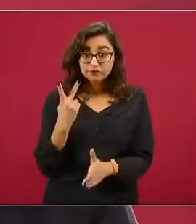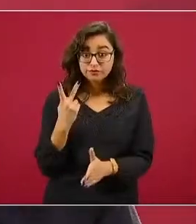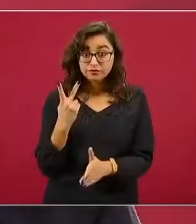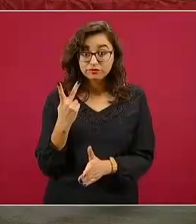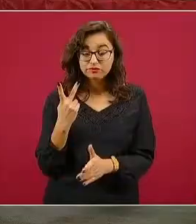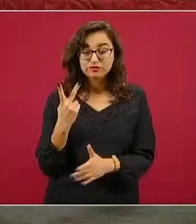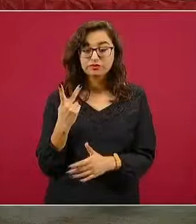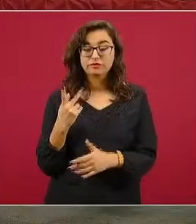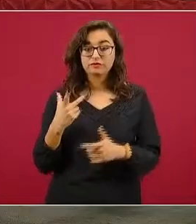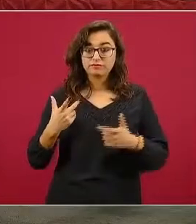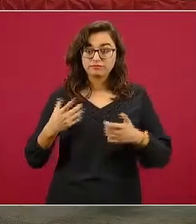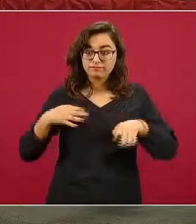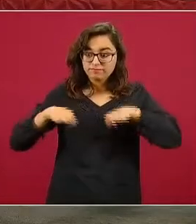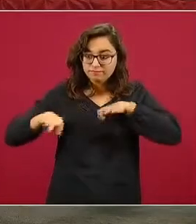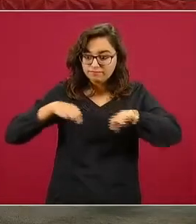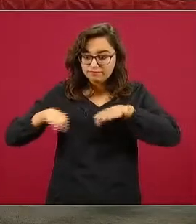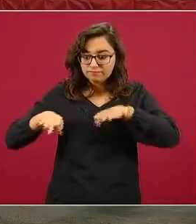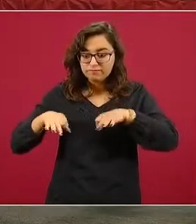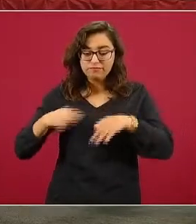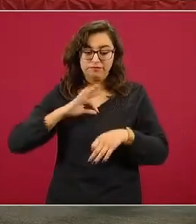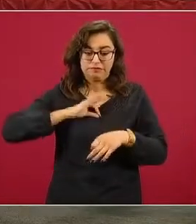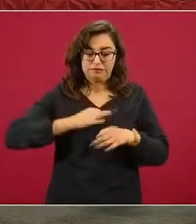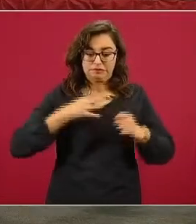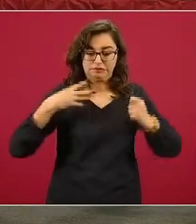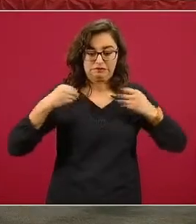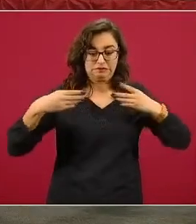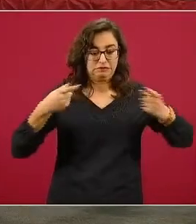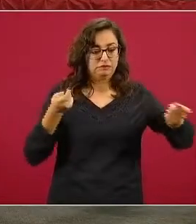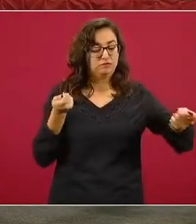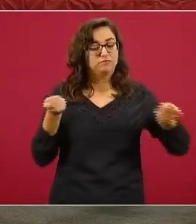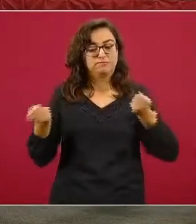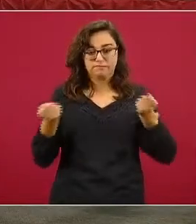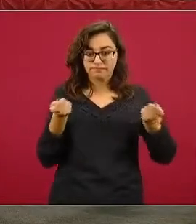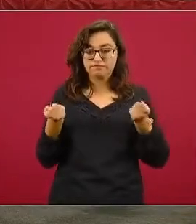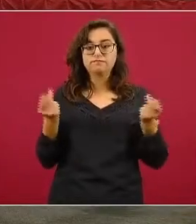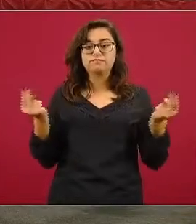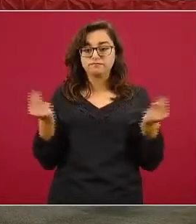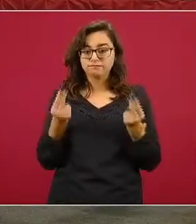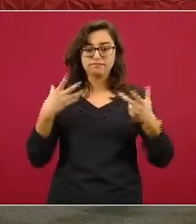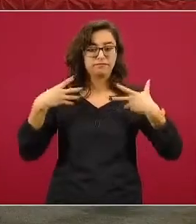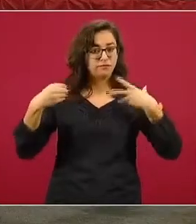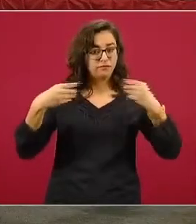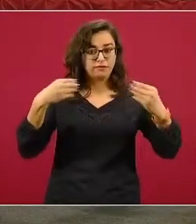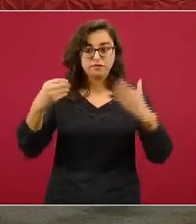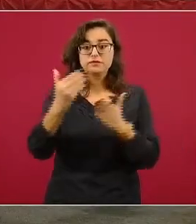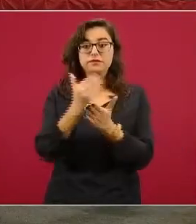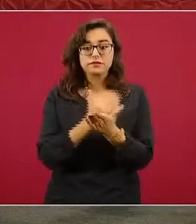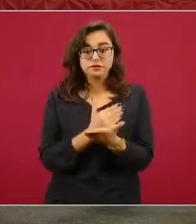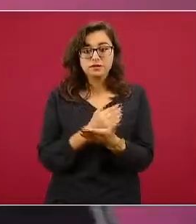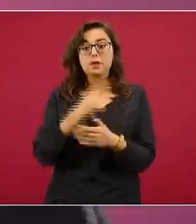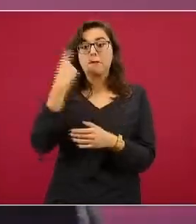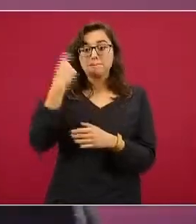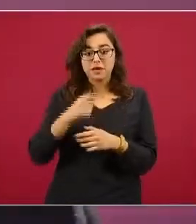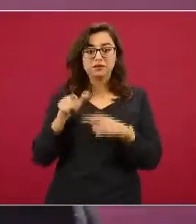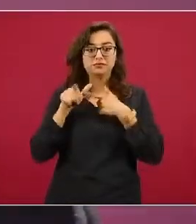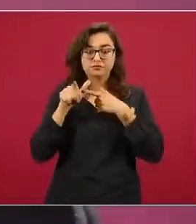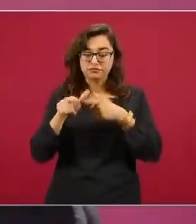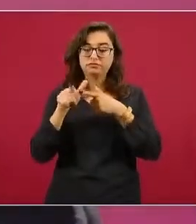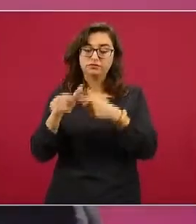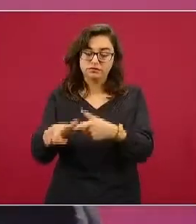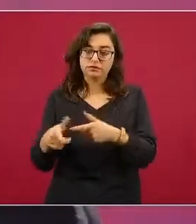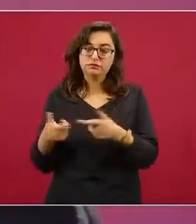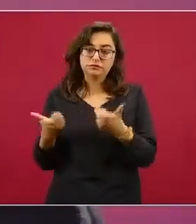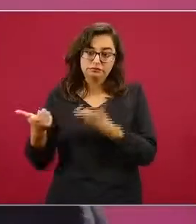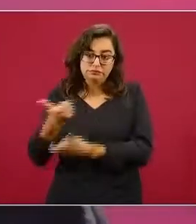la necesidad de que se controle la epidemia o de que disminuya la intensidad epidémica para poder proceder a reactivar